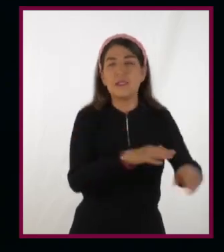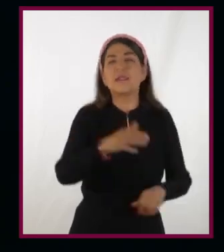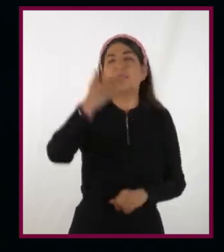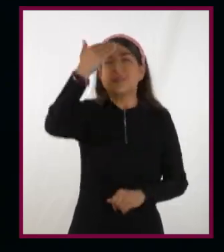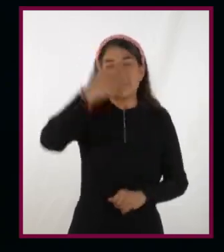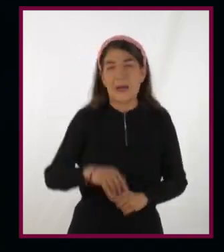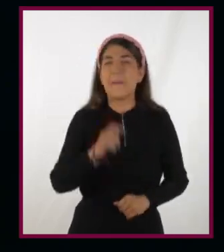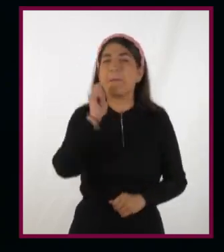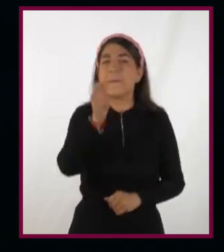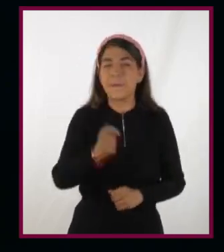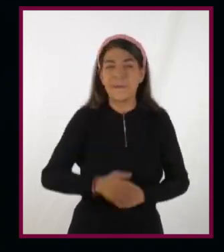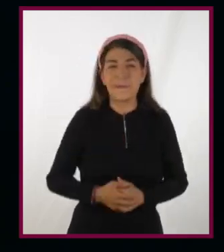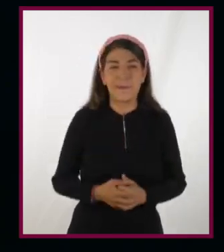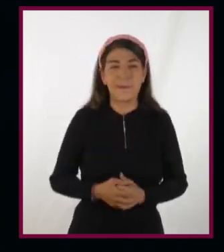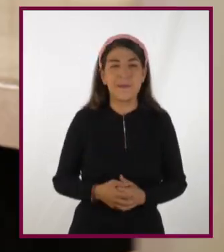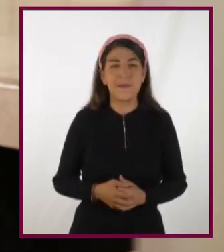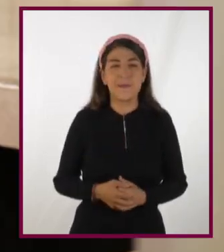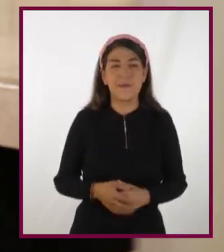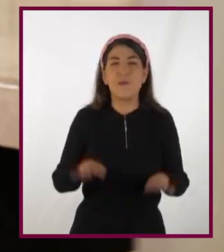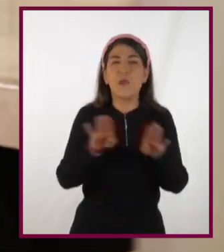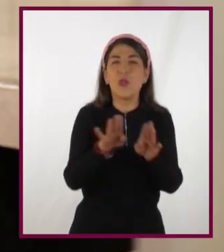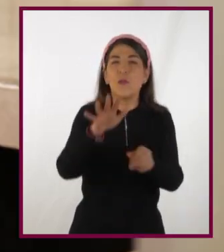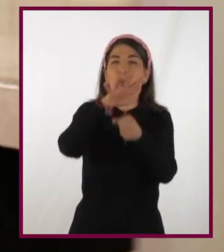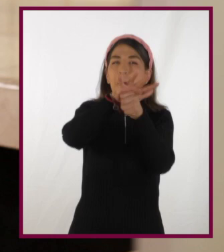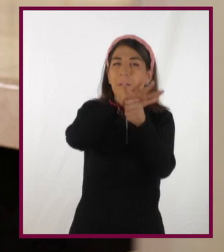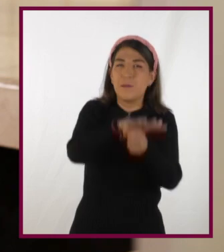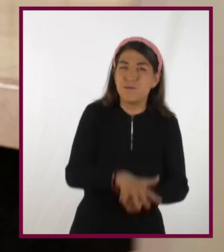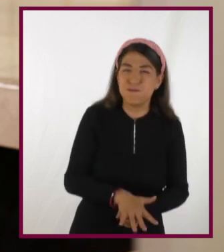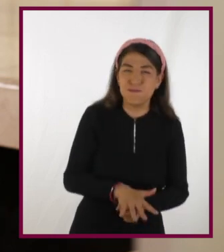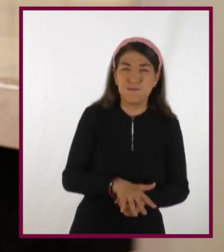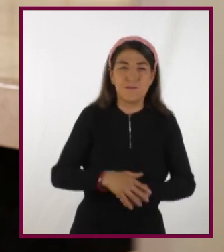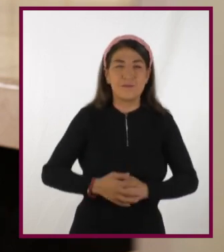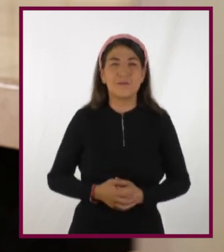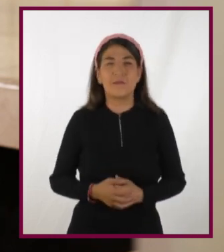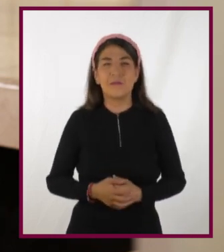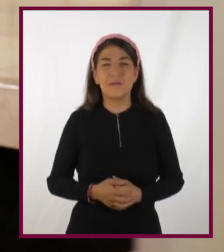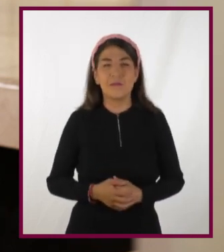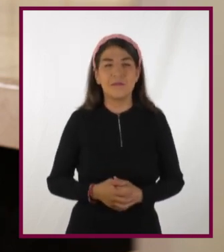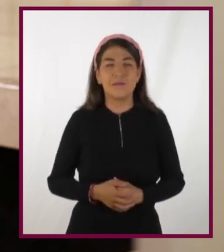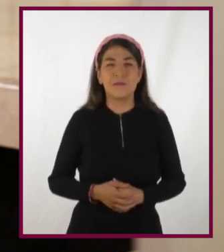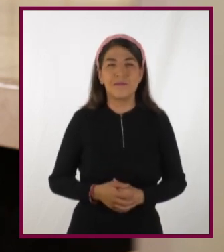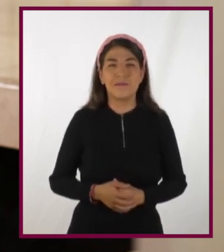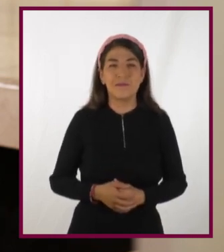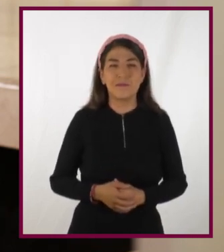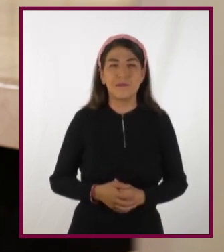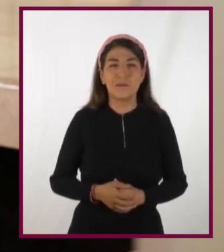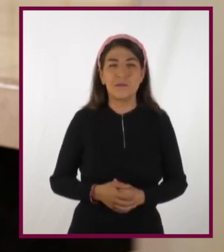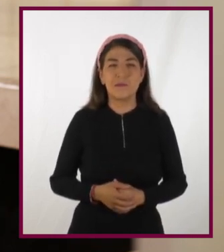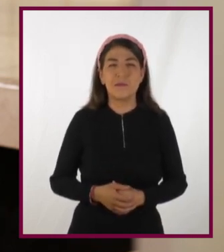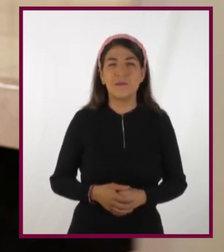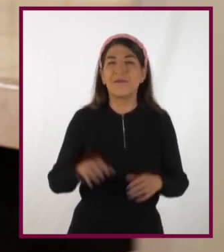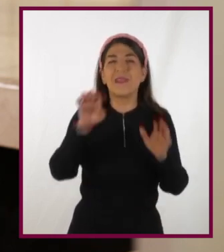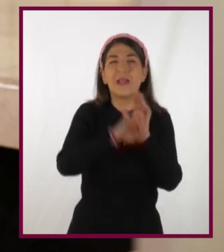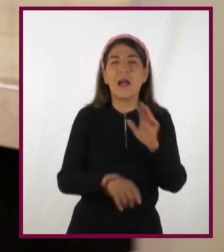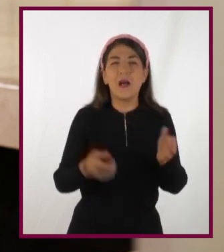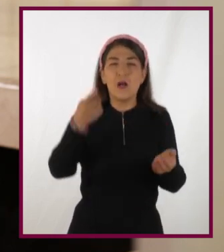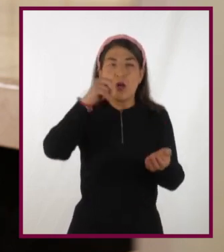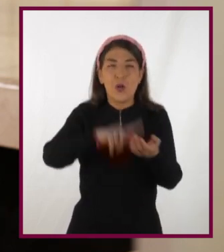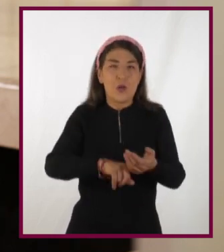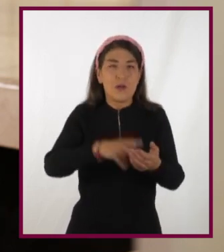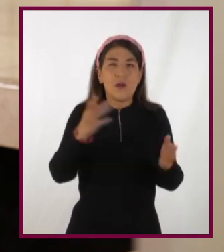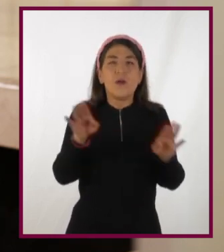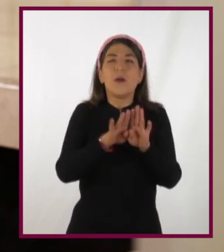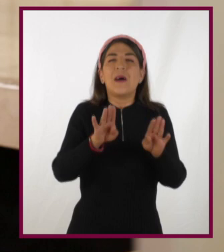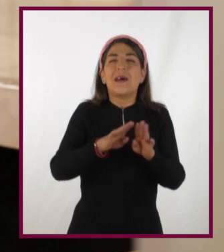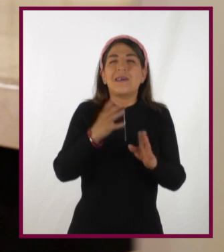particular sabemos que la presión crece a medida que nos metemos más al fondo de un fluido.